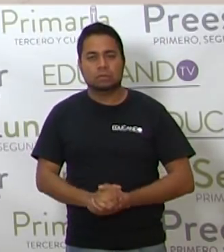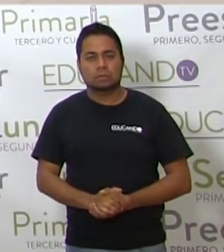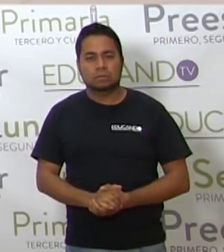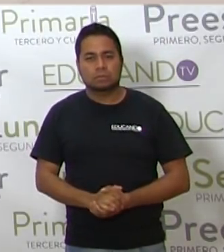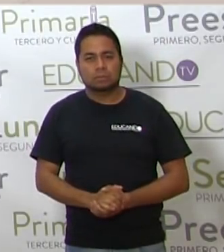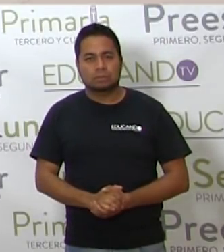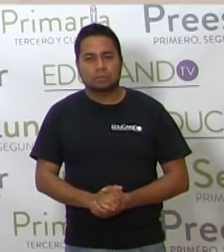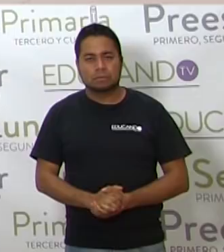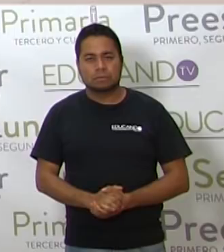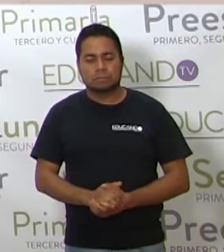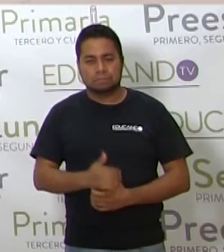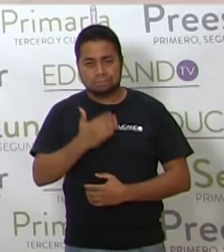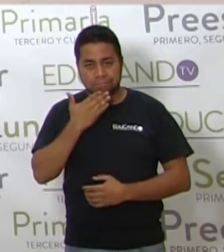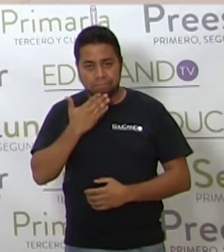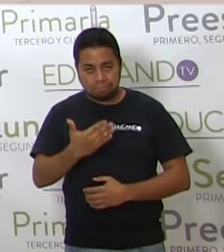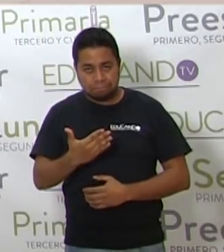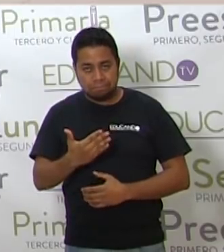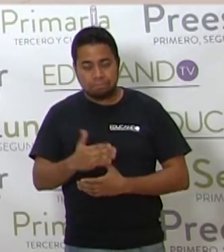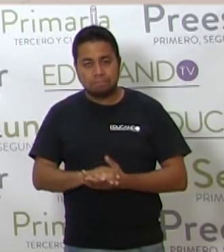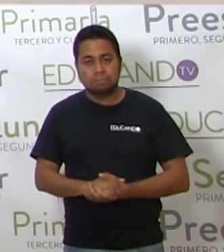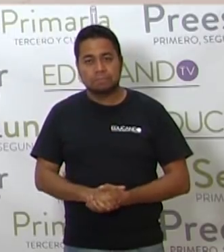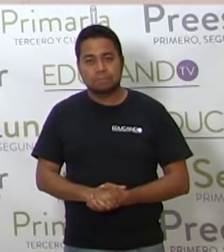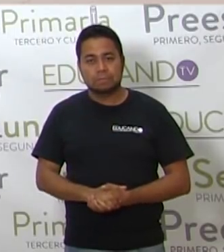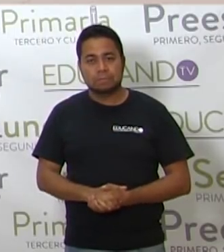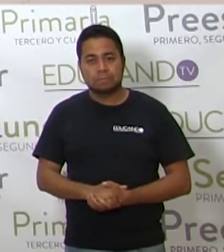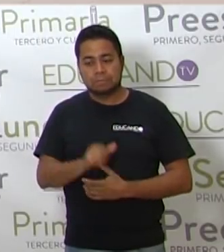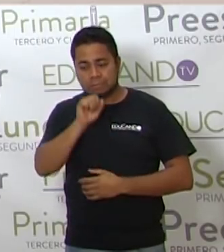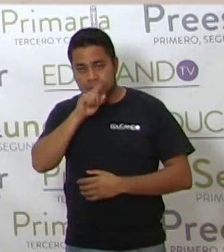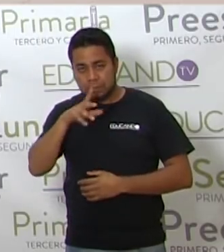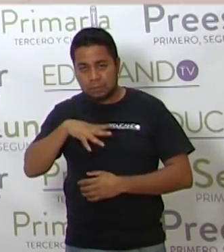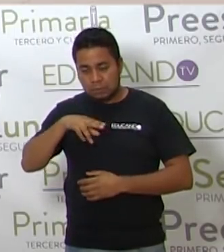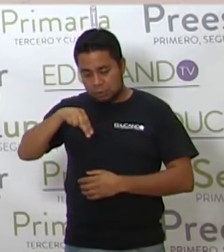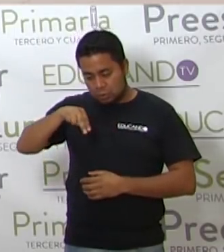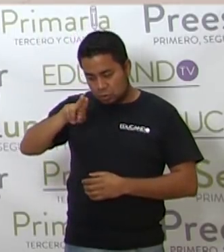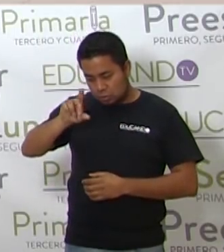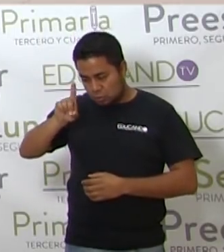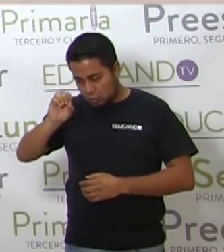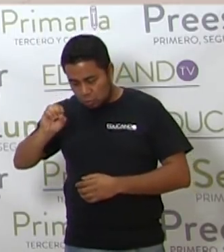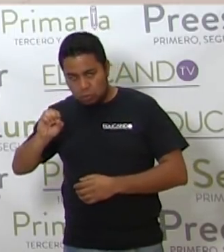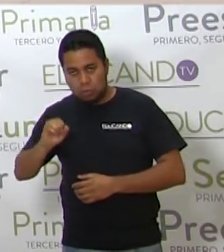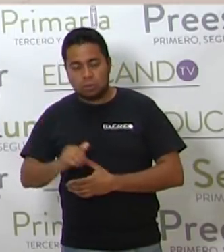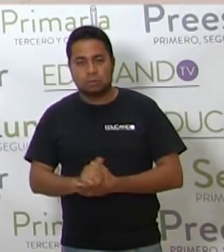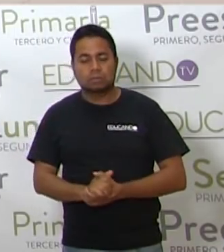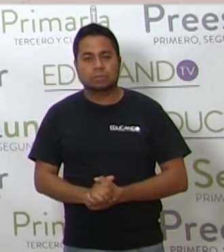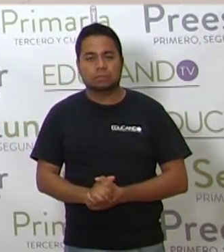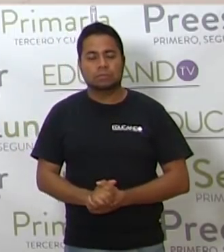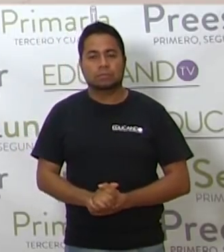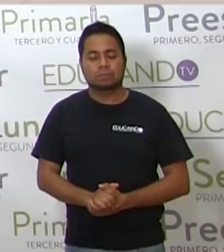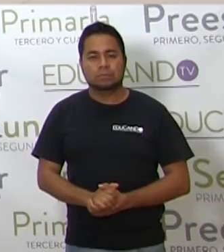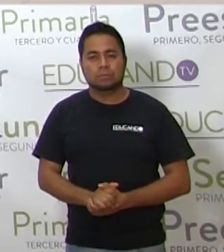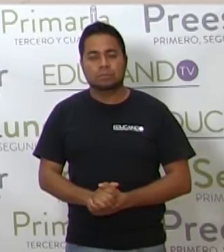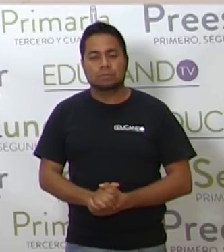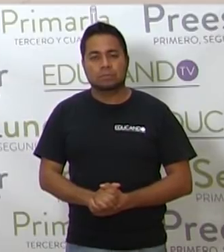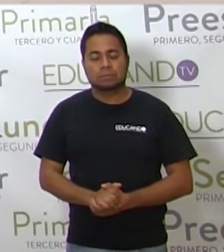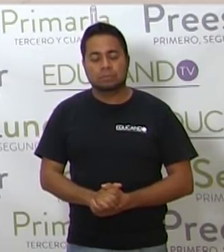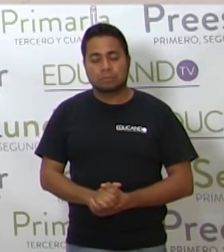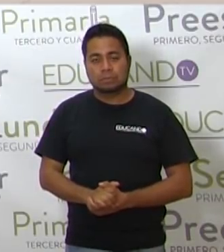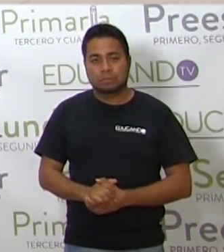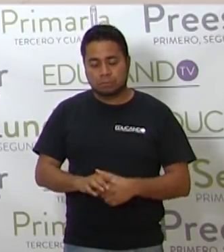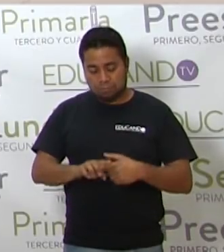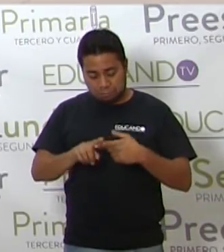bien, tiene lo que es un nudo y tiene lo que es